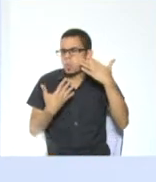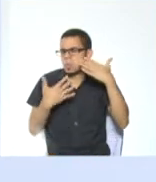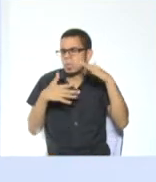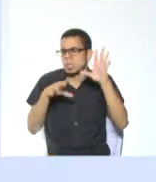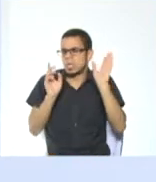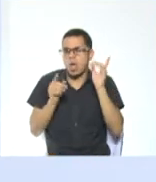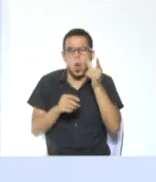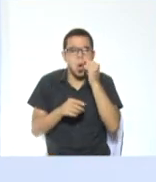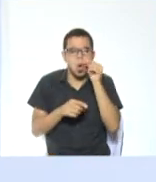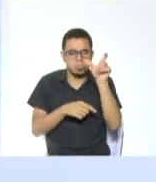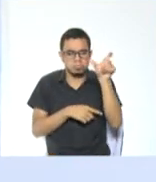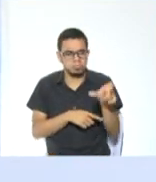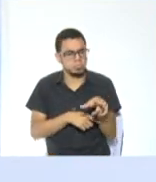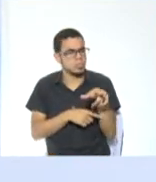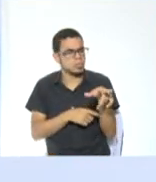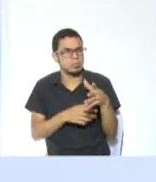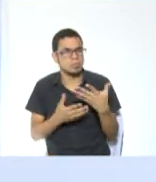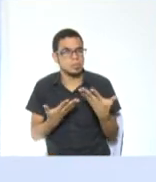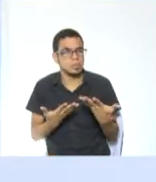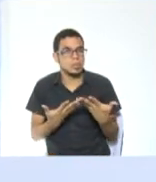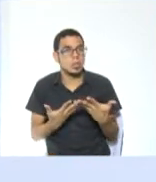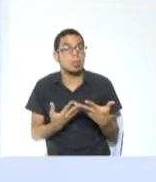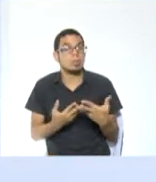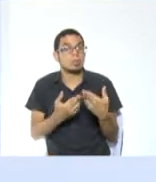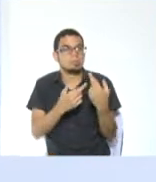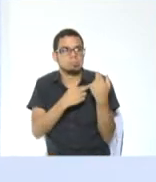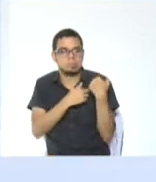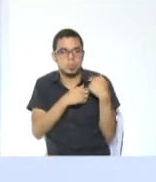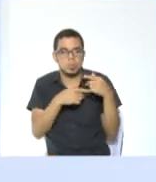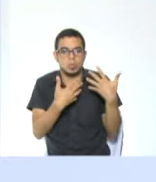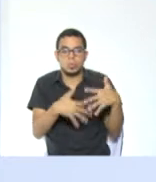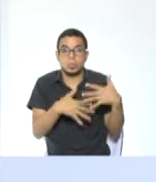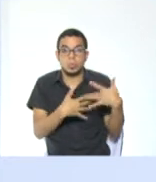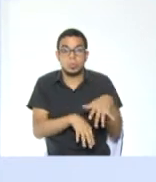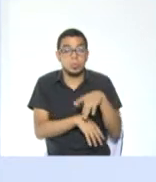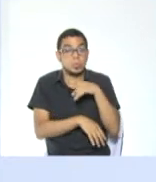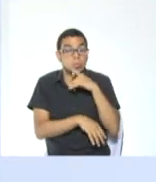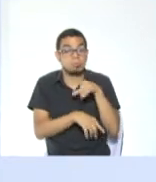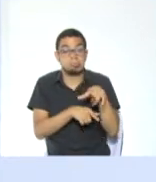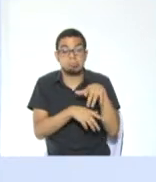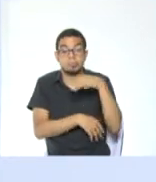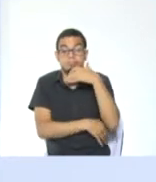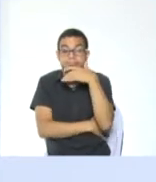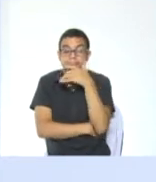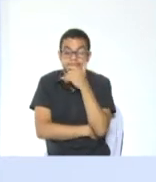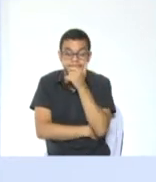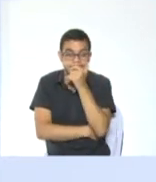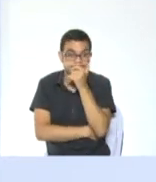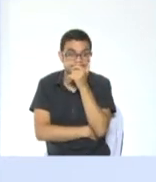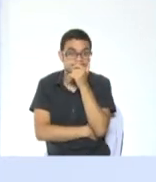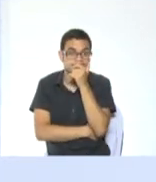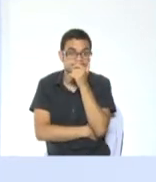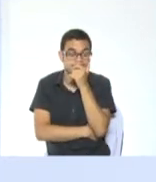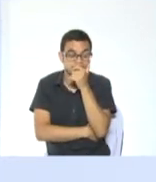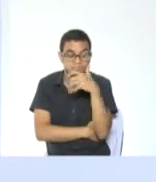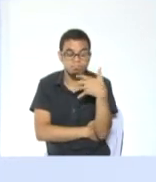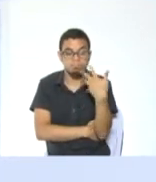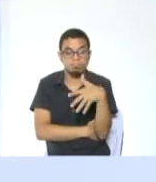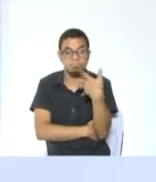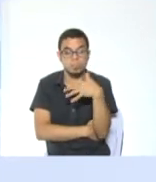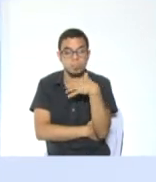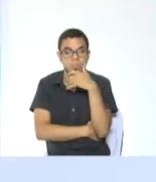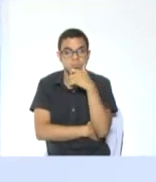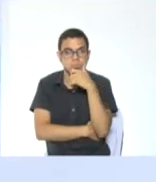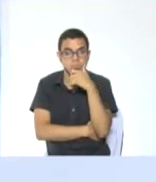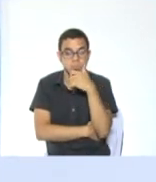Un día a este gran hombre le fue encomendada una delicada tarea, una ardua tarea,